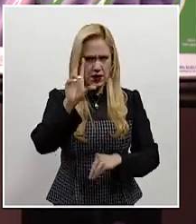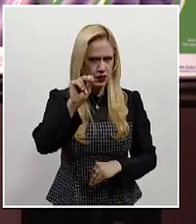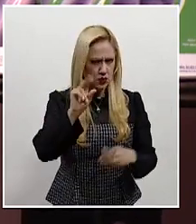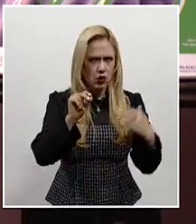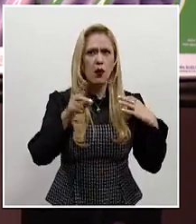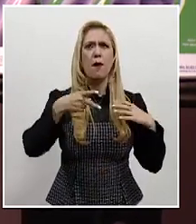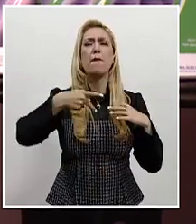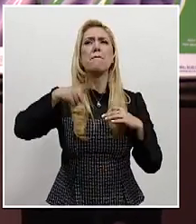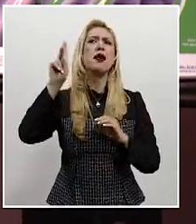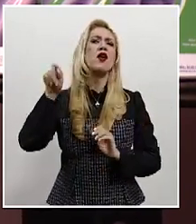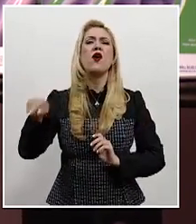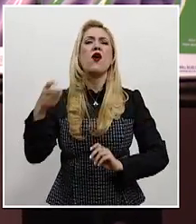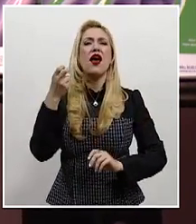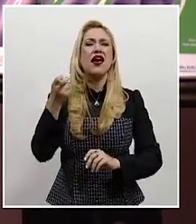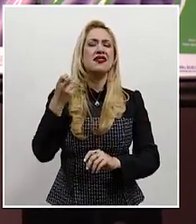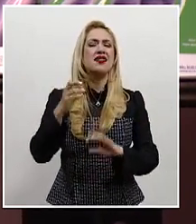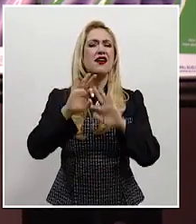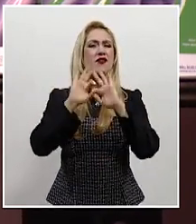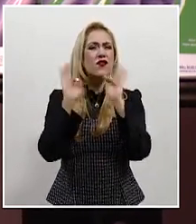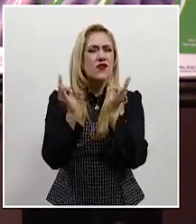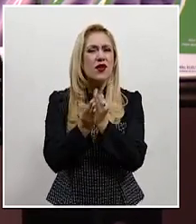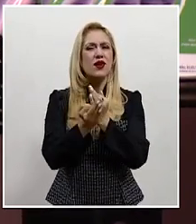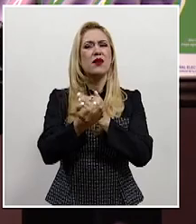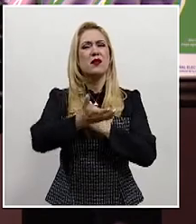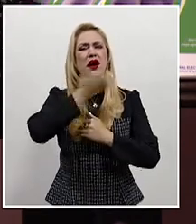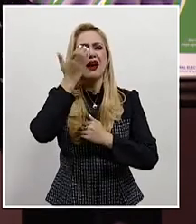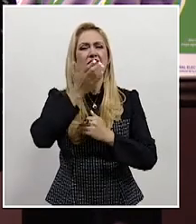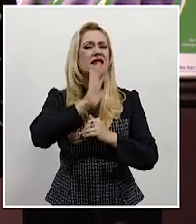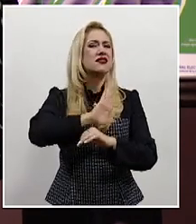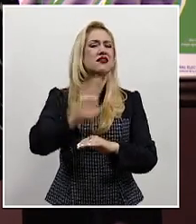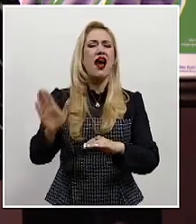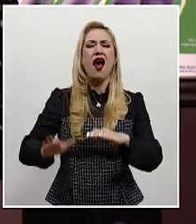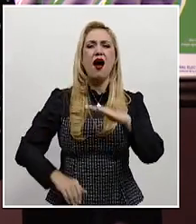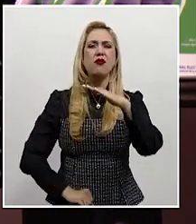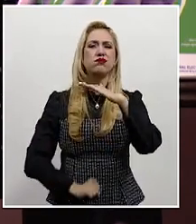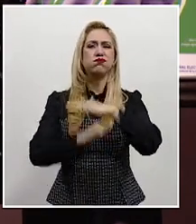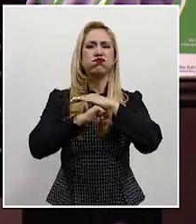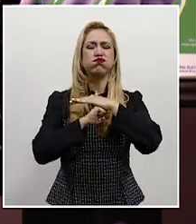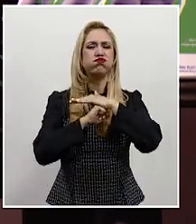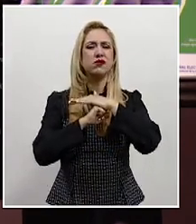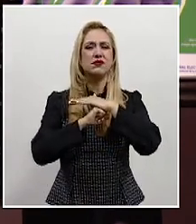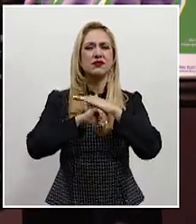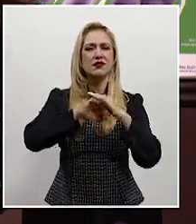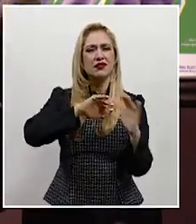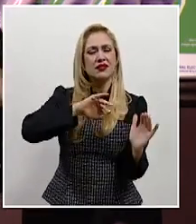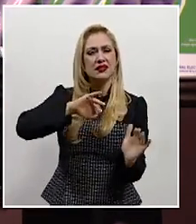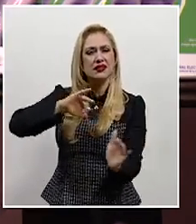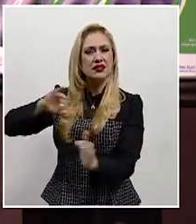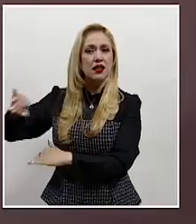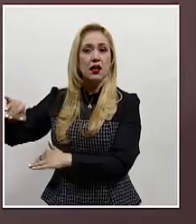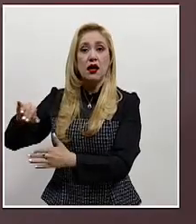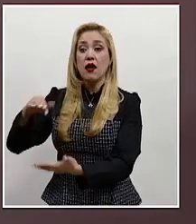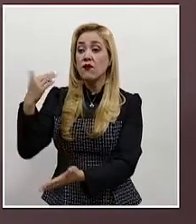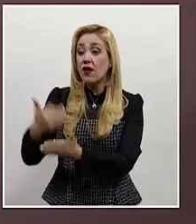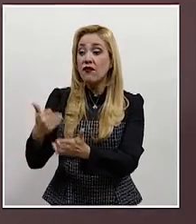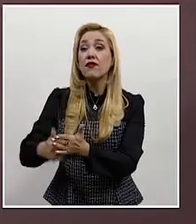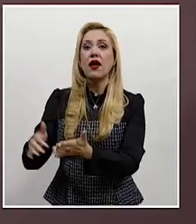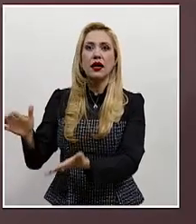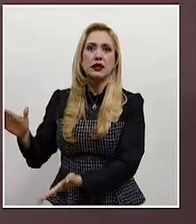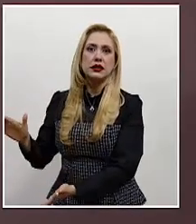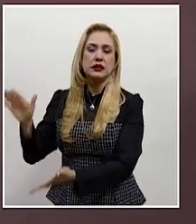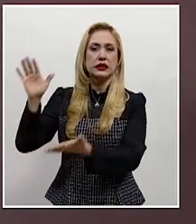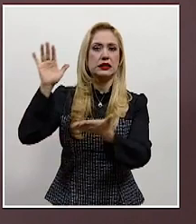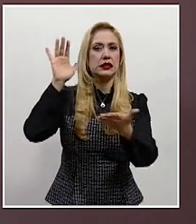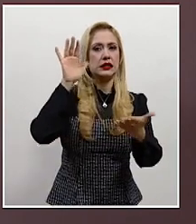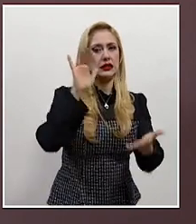pero ese modelo llegó hasta un momento y se tendrá que agotar todo el rezago. Y lo nuevo son